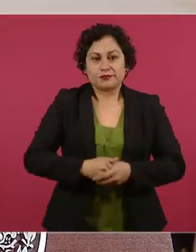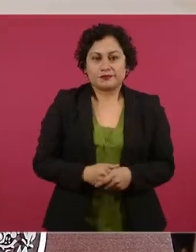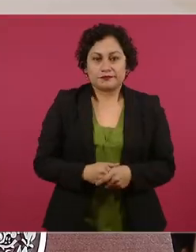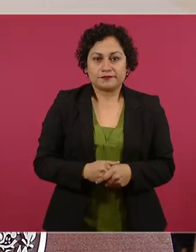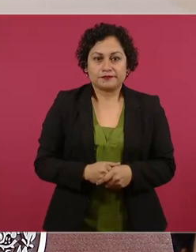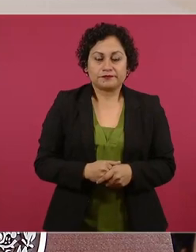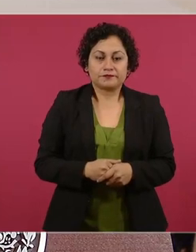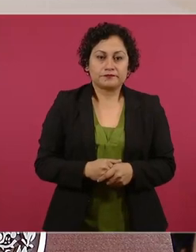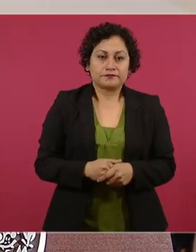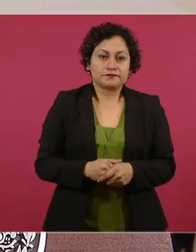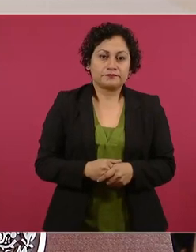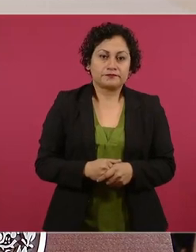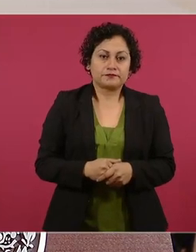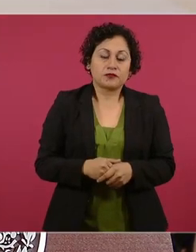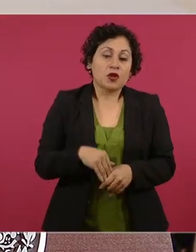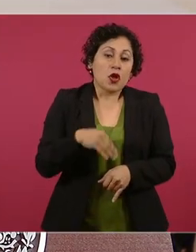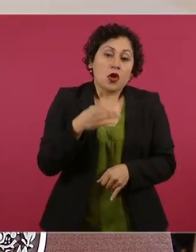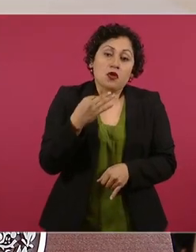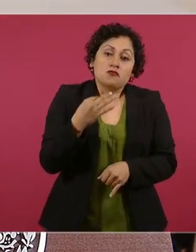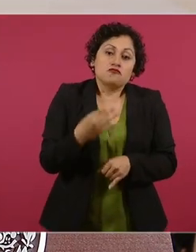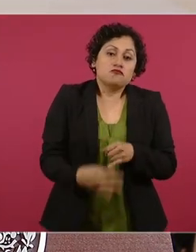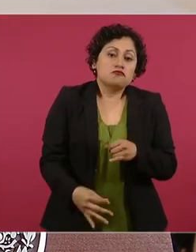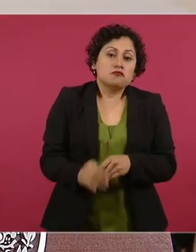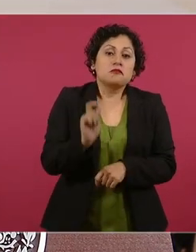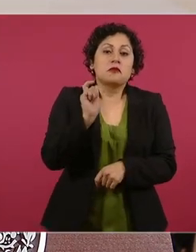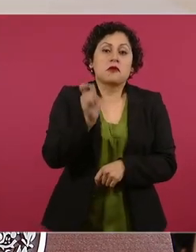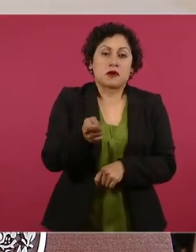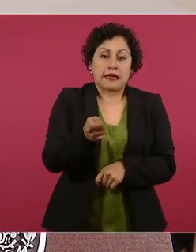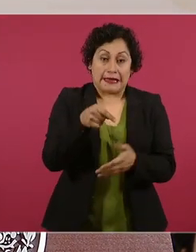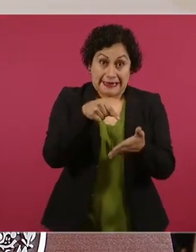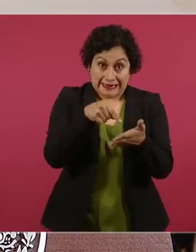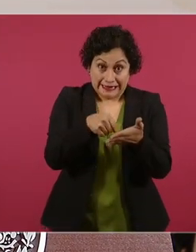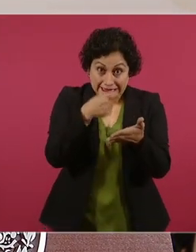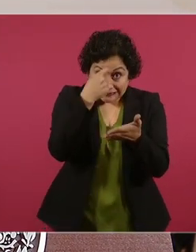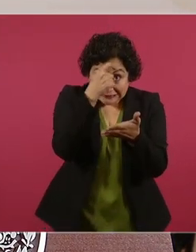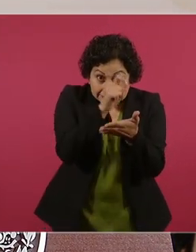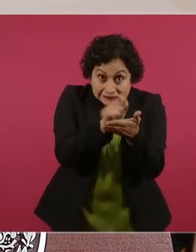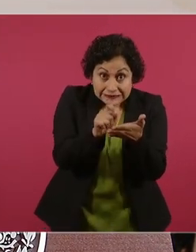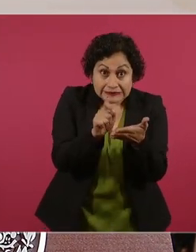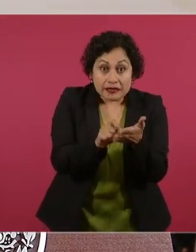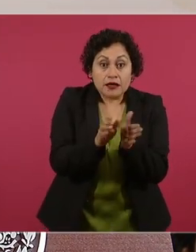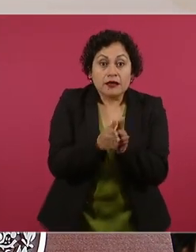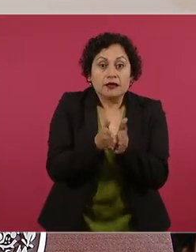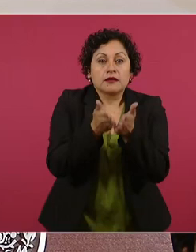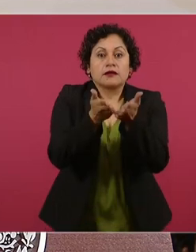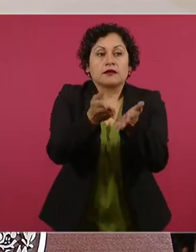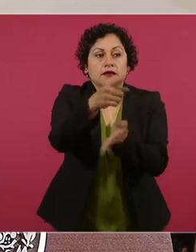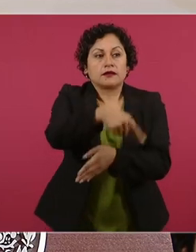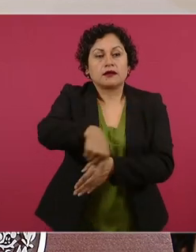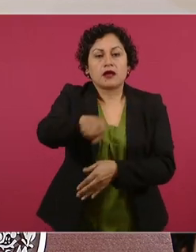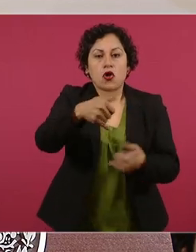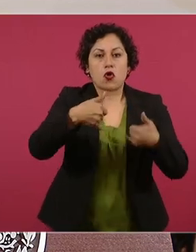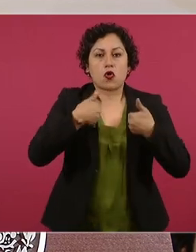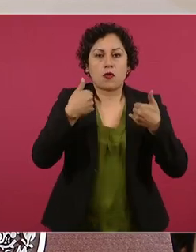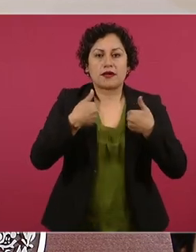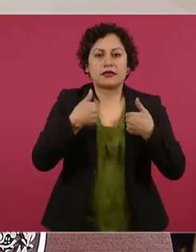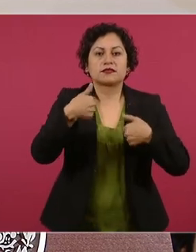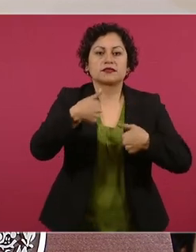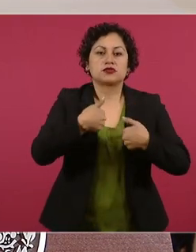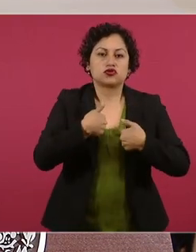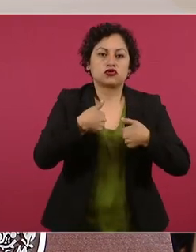En fin, con este texto dirigido a los jóvenes, me retiro por anticipado.